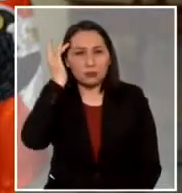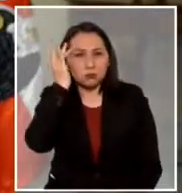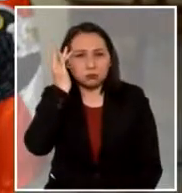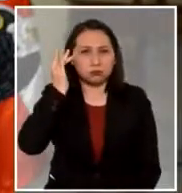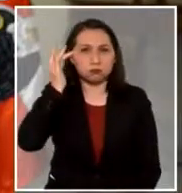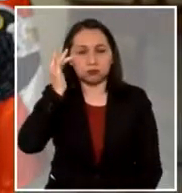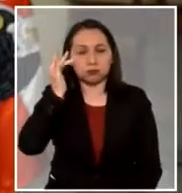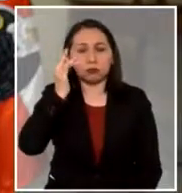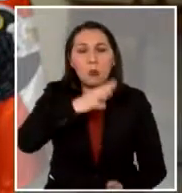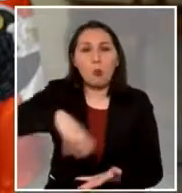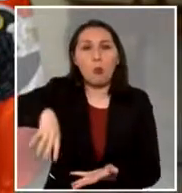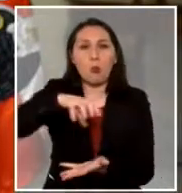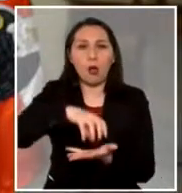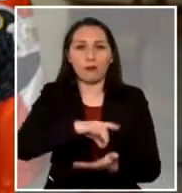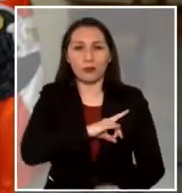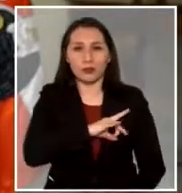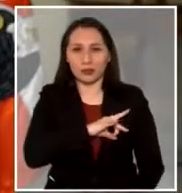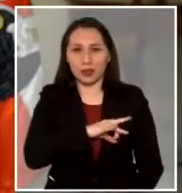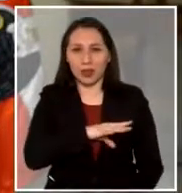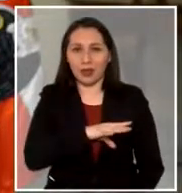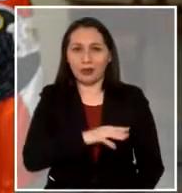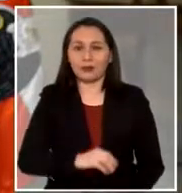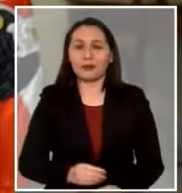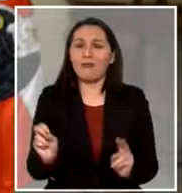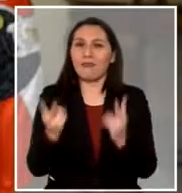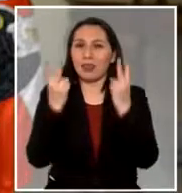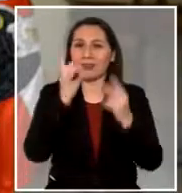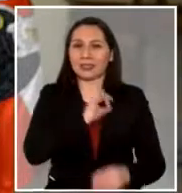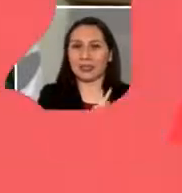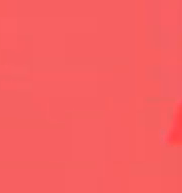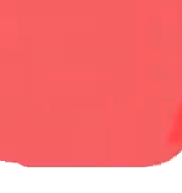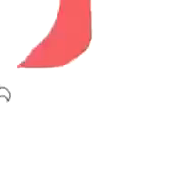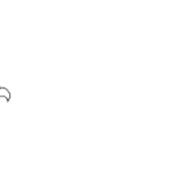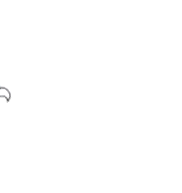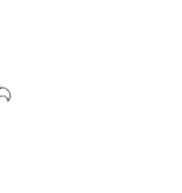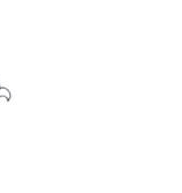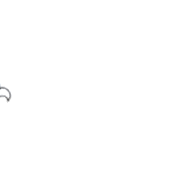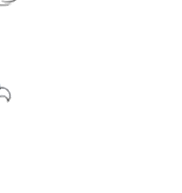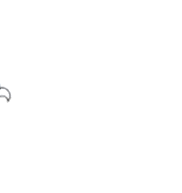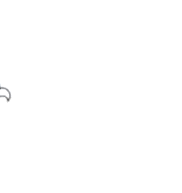sabiduría del pueblo chileno viva chile